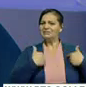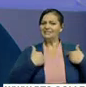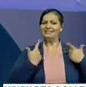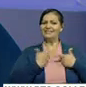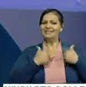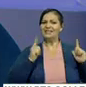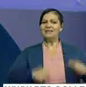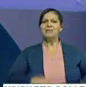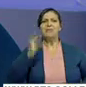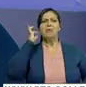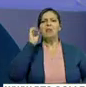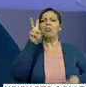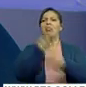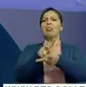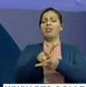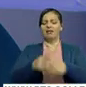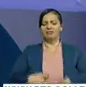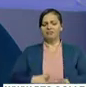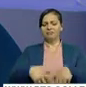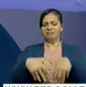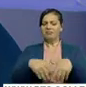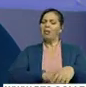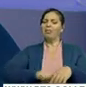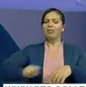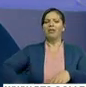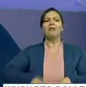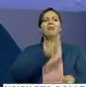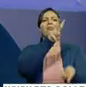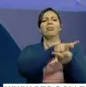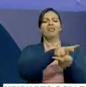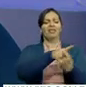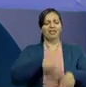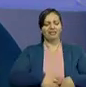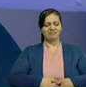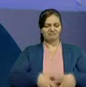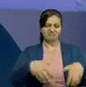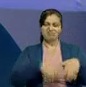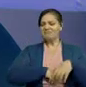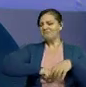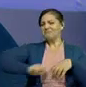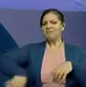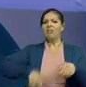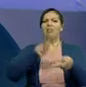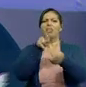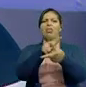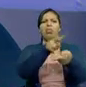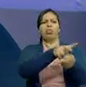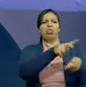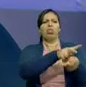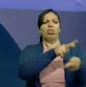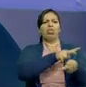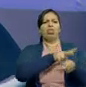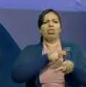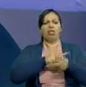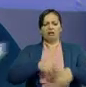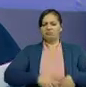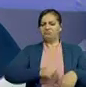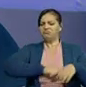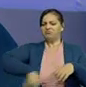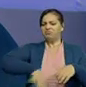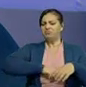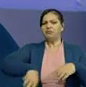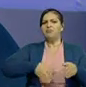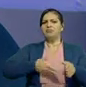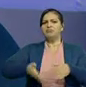llevar a tipificar todo tipo de aborto dentro de esas causales, con lo cual... Ese es lo que nosotros consideramos una